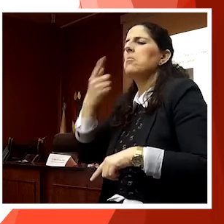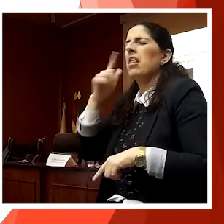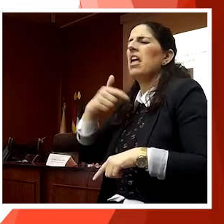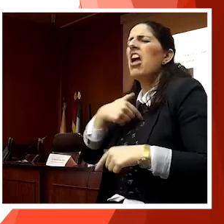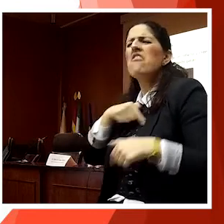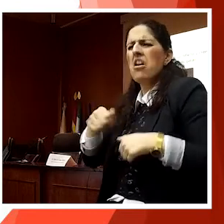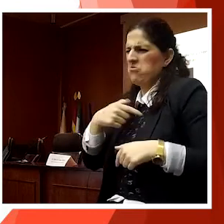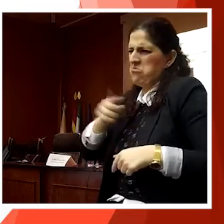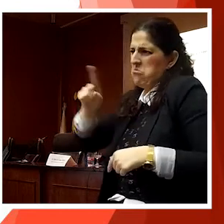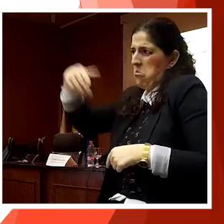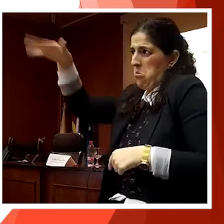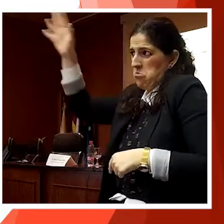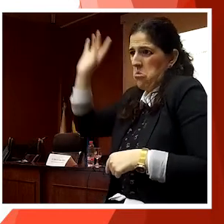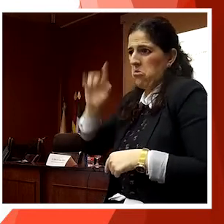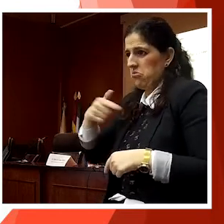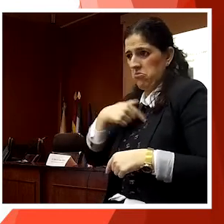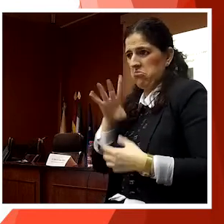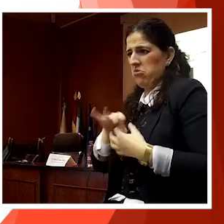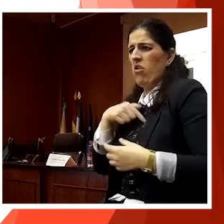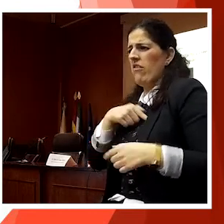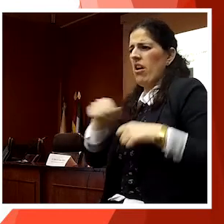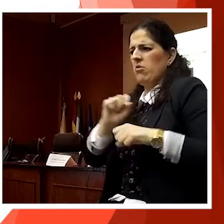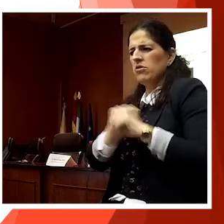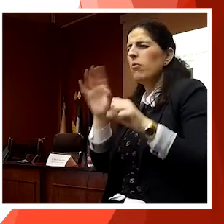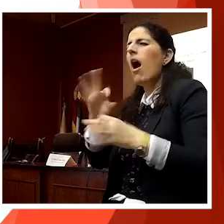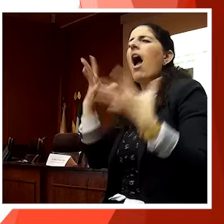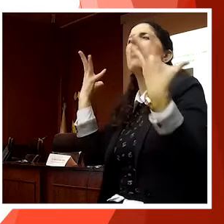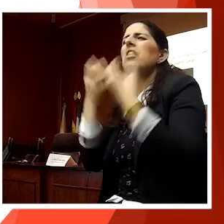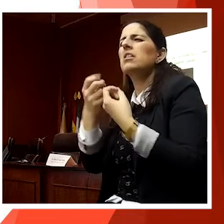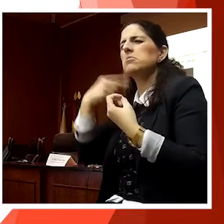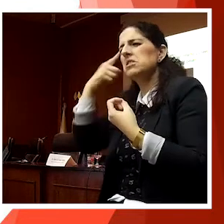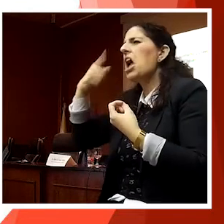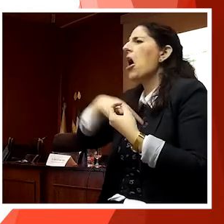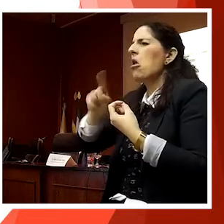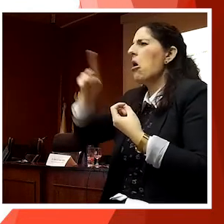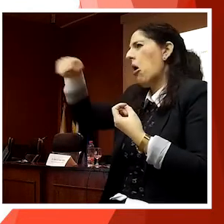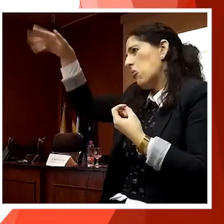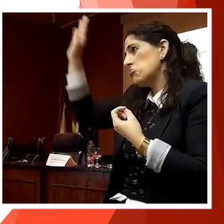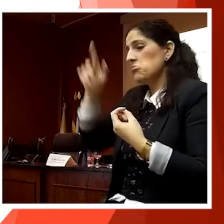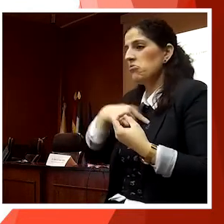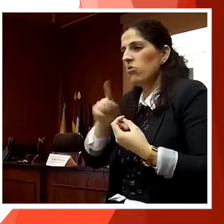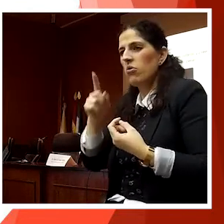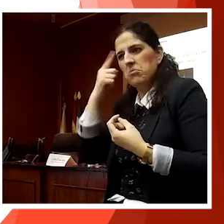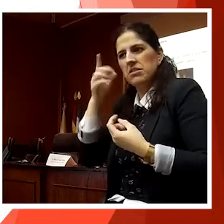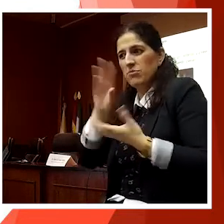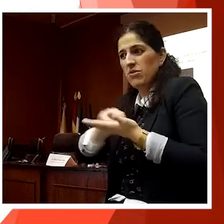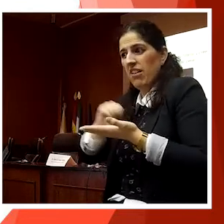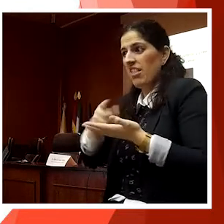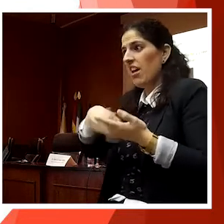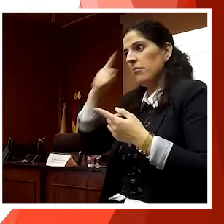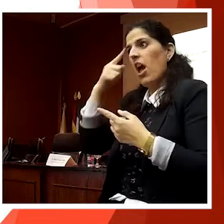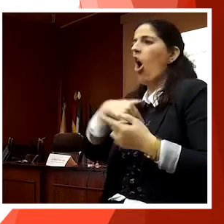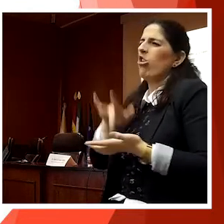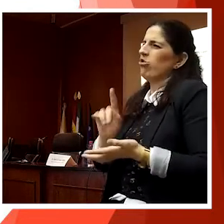con nosotros, con las enfermedades, como el accidente de tráfico que acaba en una silla de ruedas, etcétera, etcétera, las múltiples situaciones que